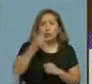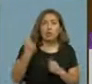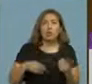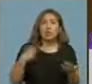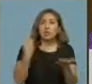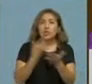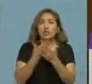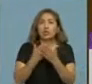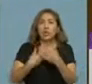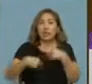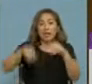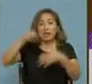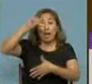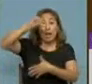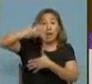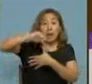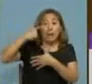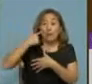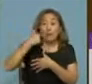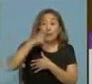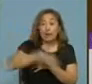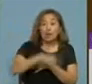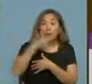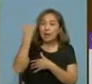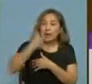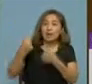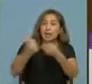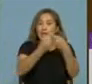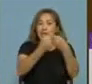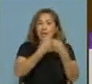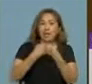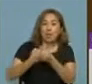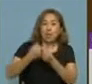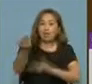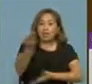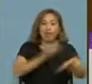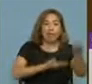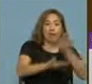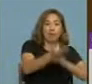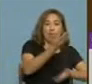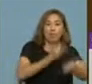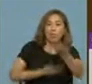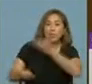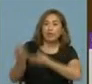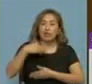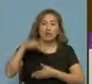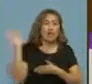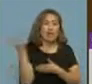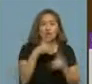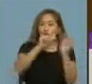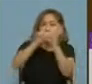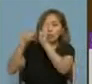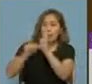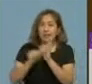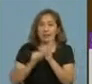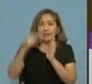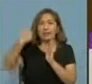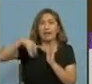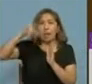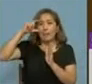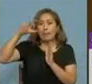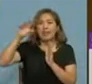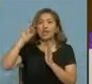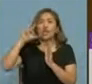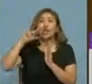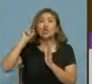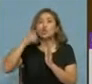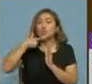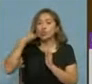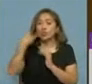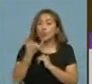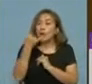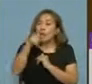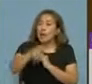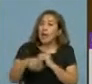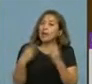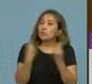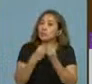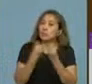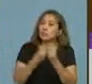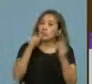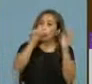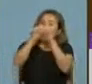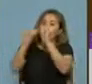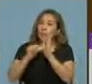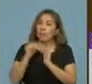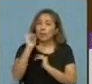tema en el Mercosur, para que haya acuerdo de reciprocidad en todos los países del Mercosur. Y creo que hay una amplia mayoría